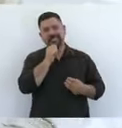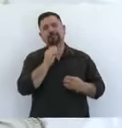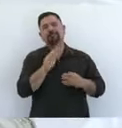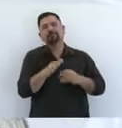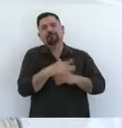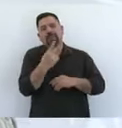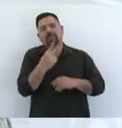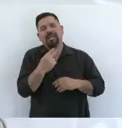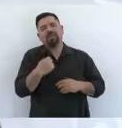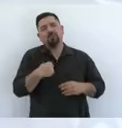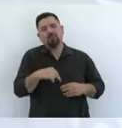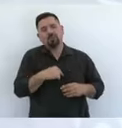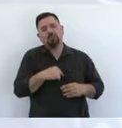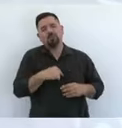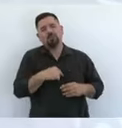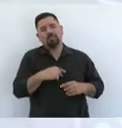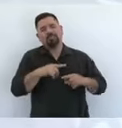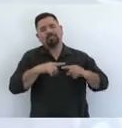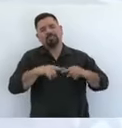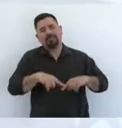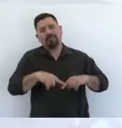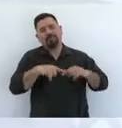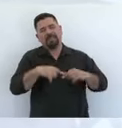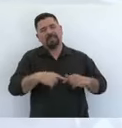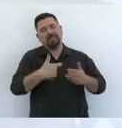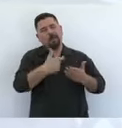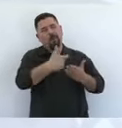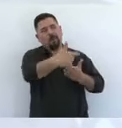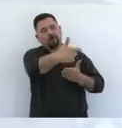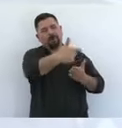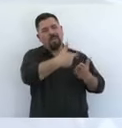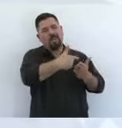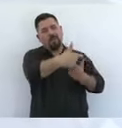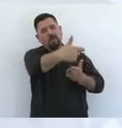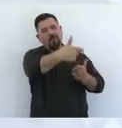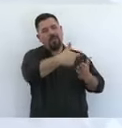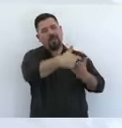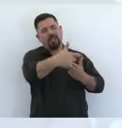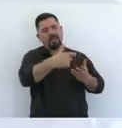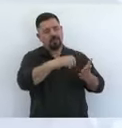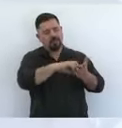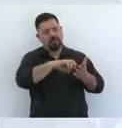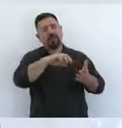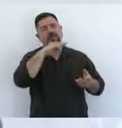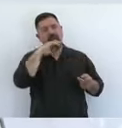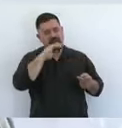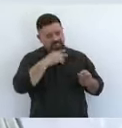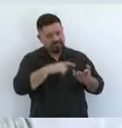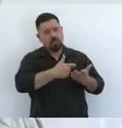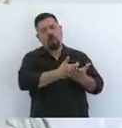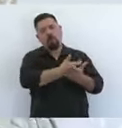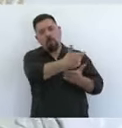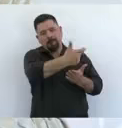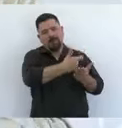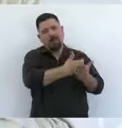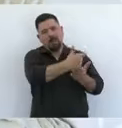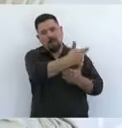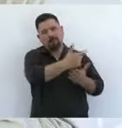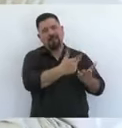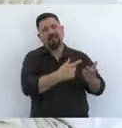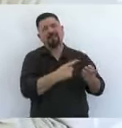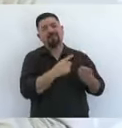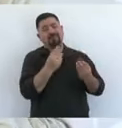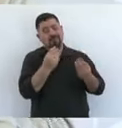Dependemos de básicos. Dependemos de maíz, dependemos, aunque